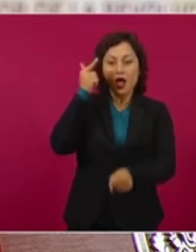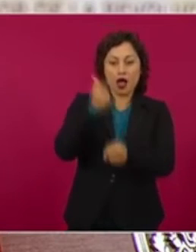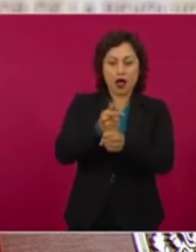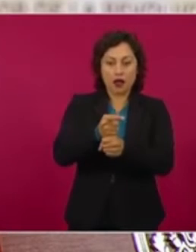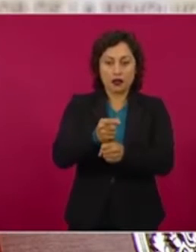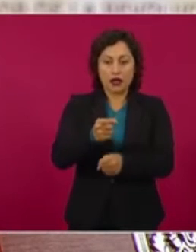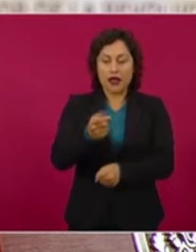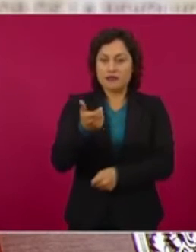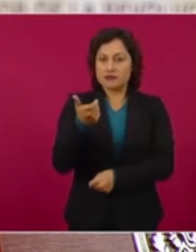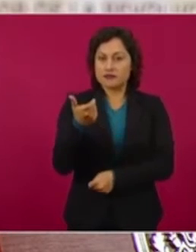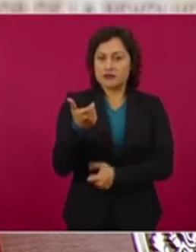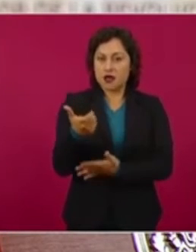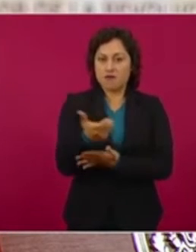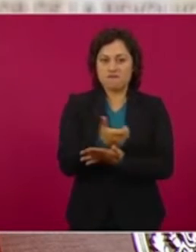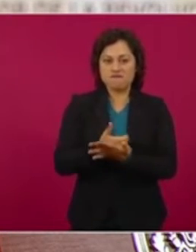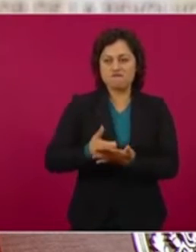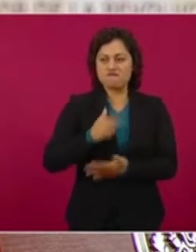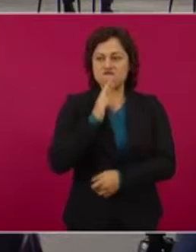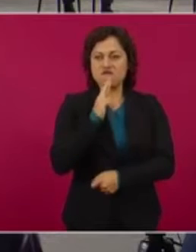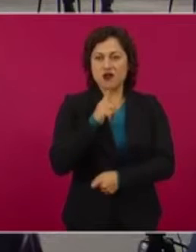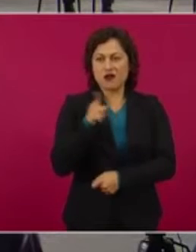no el bienestar de la gente.